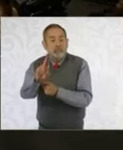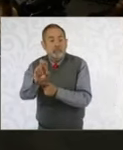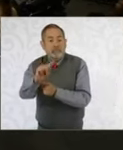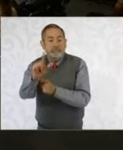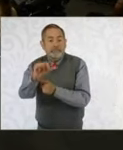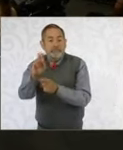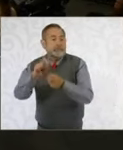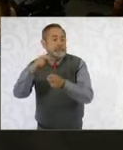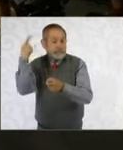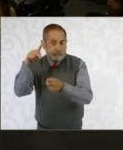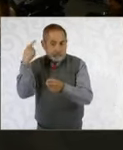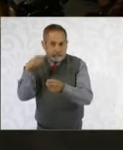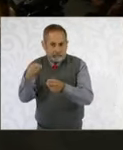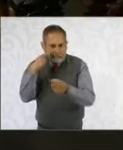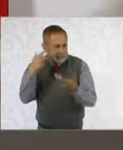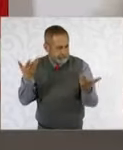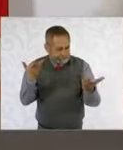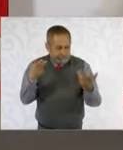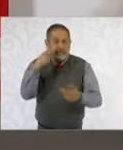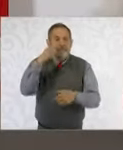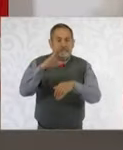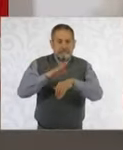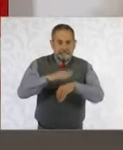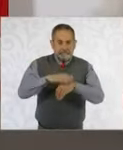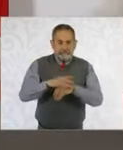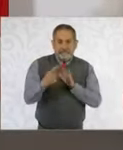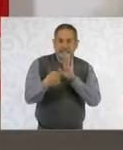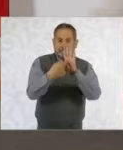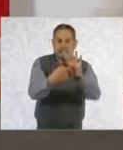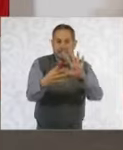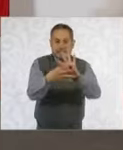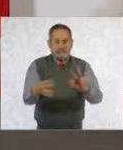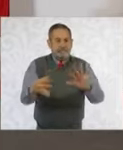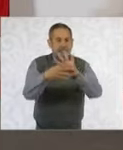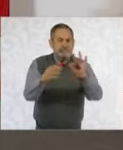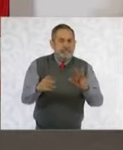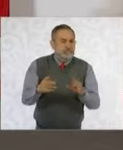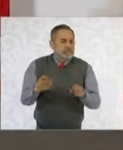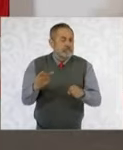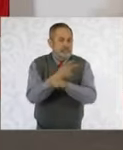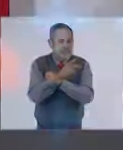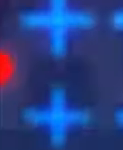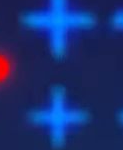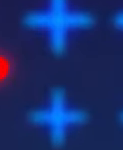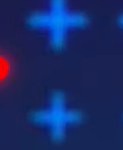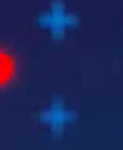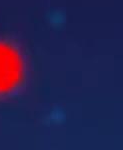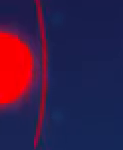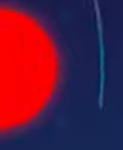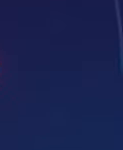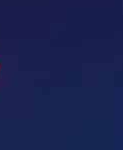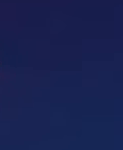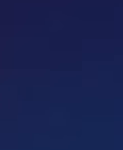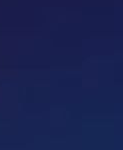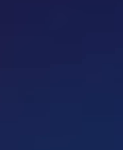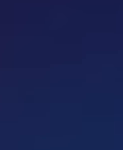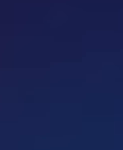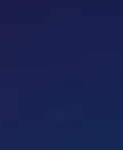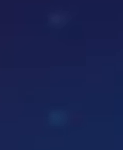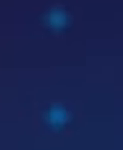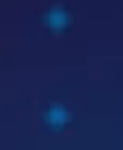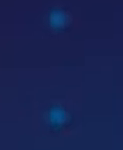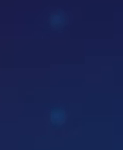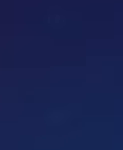nuestra permanencia en el temec nadie está cuestionando si si conviene o no el tratado porque claramente a todo algo se nos conviene no nos pueden estar